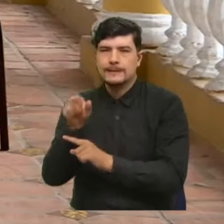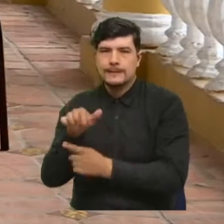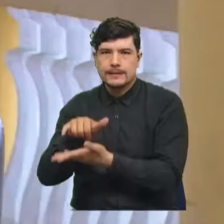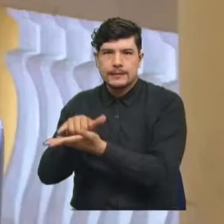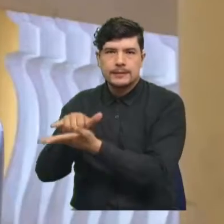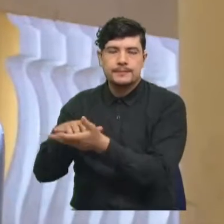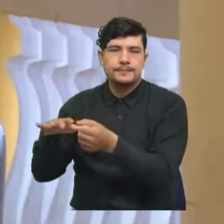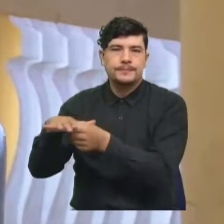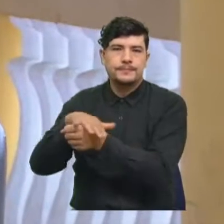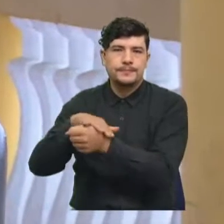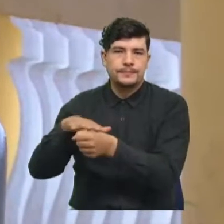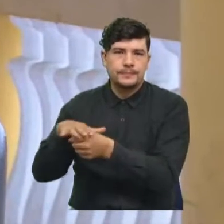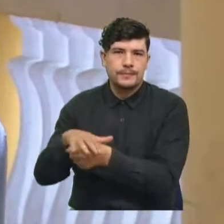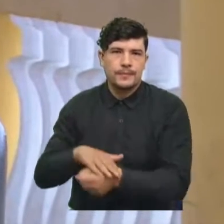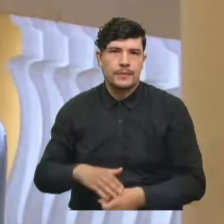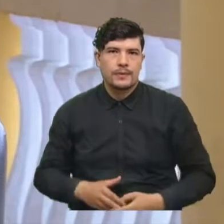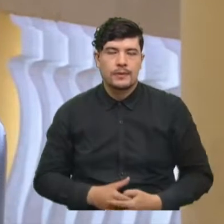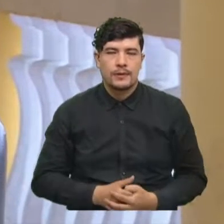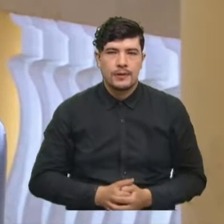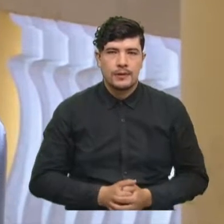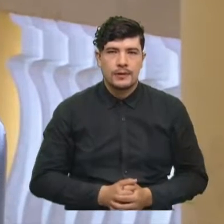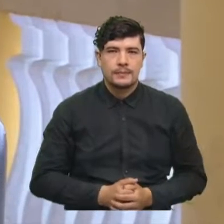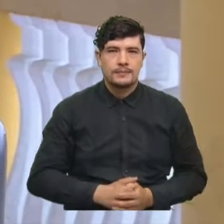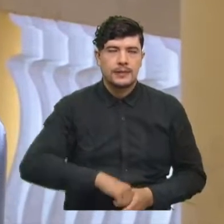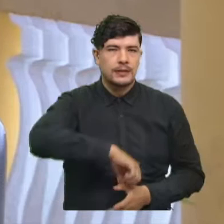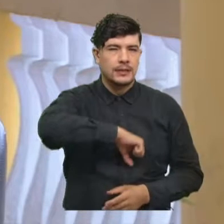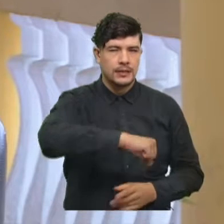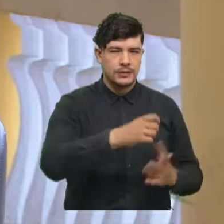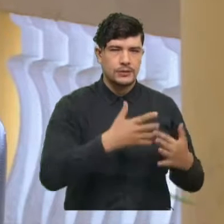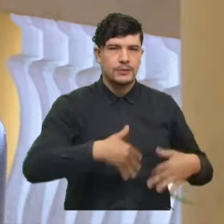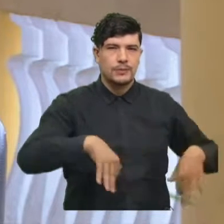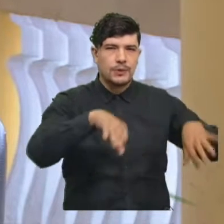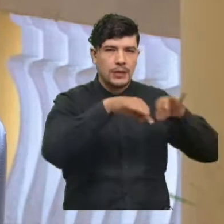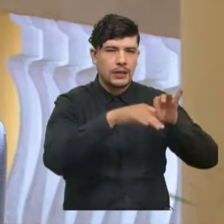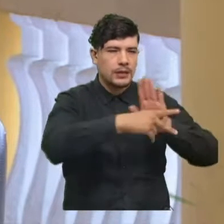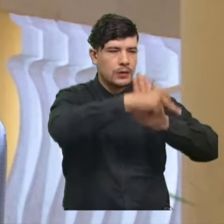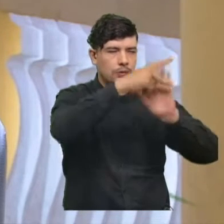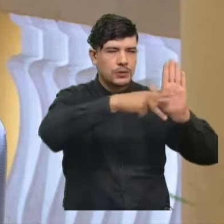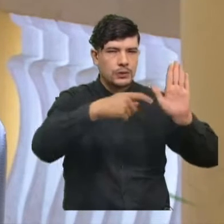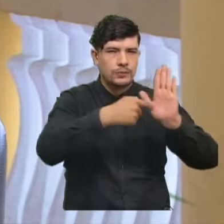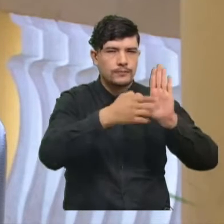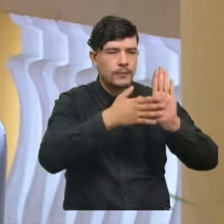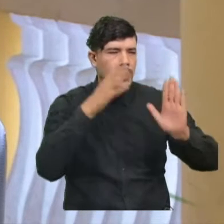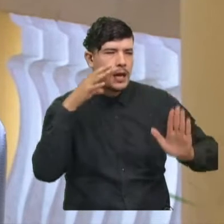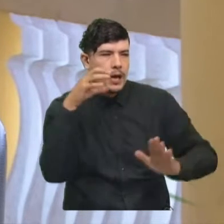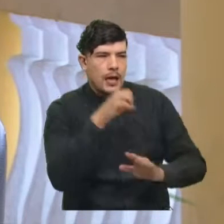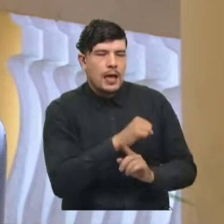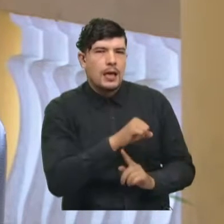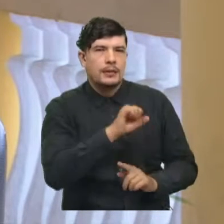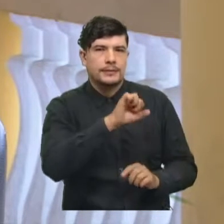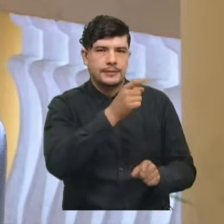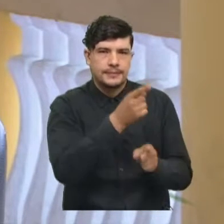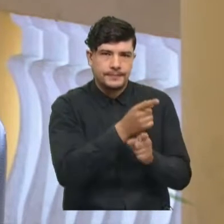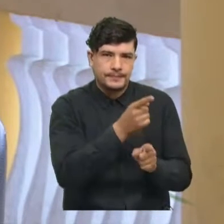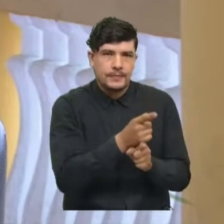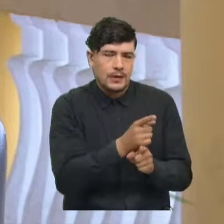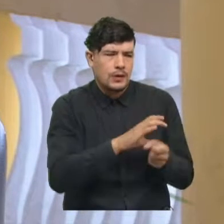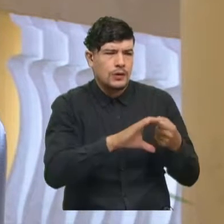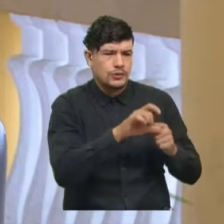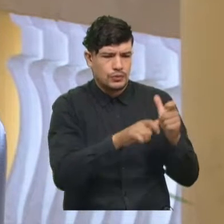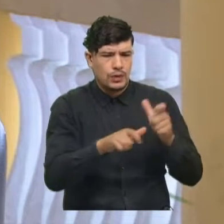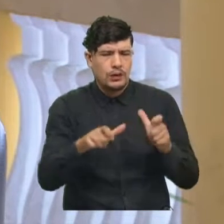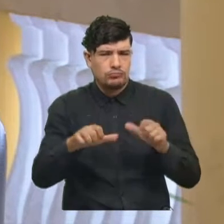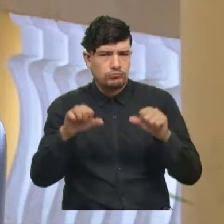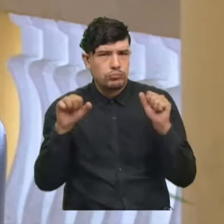el derecho constitucional que se tiene legítimo de y los ciudadanos puedan salir a